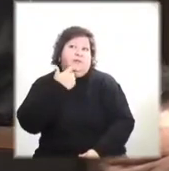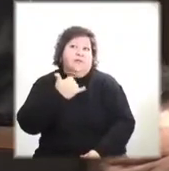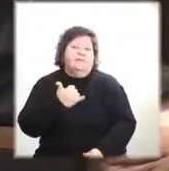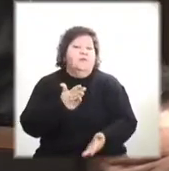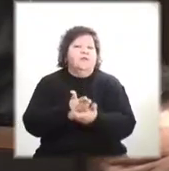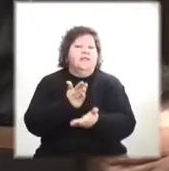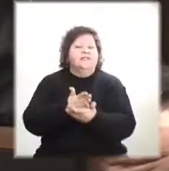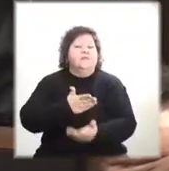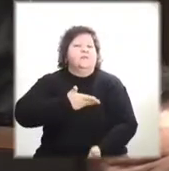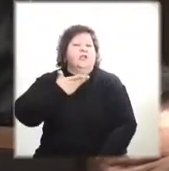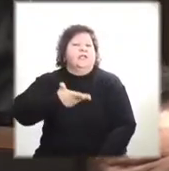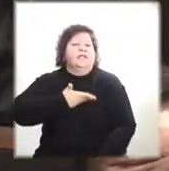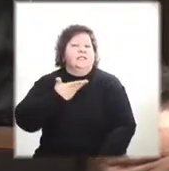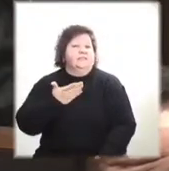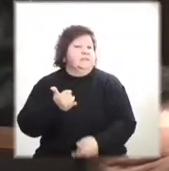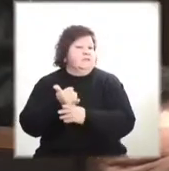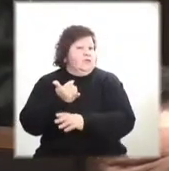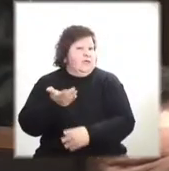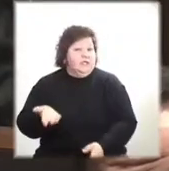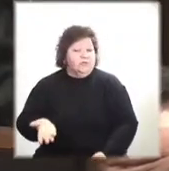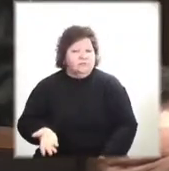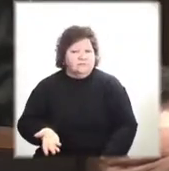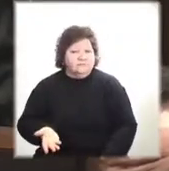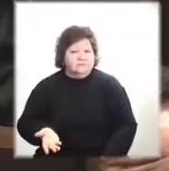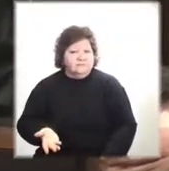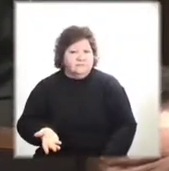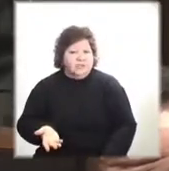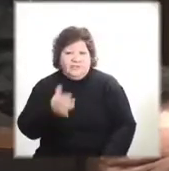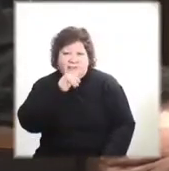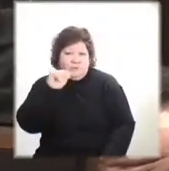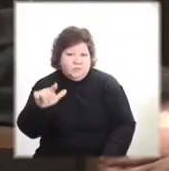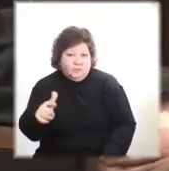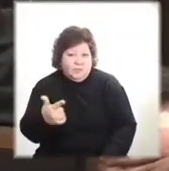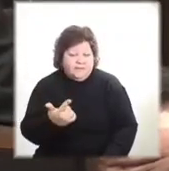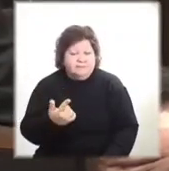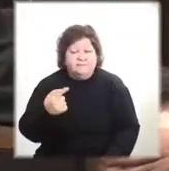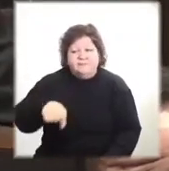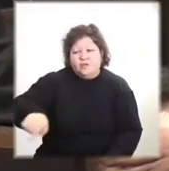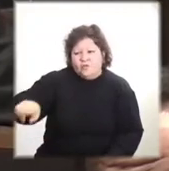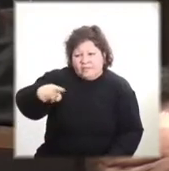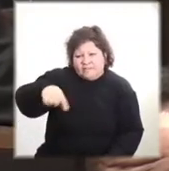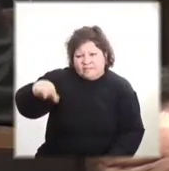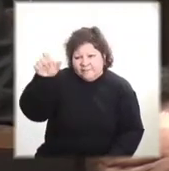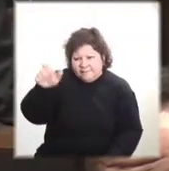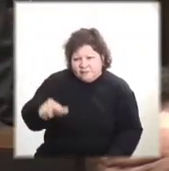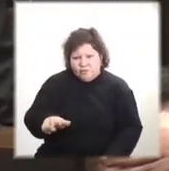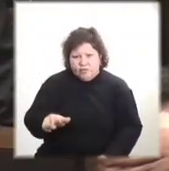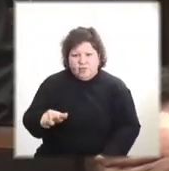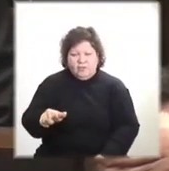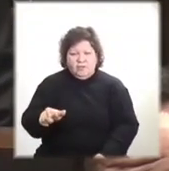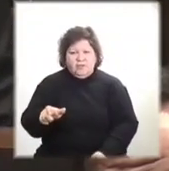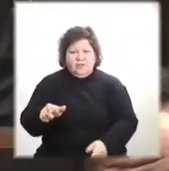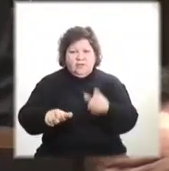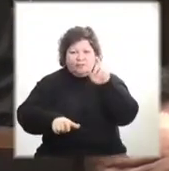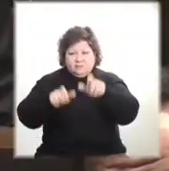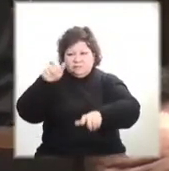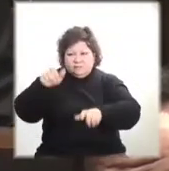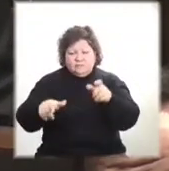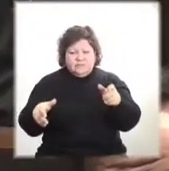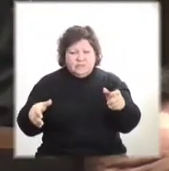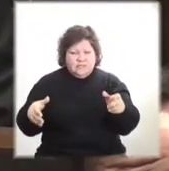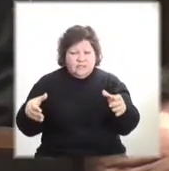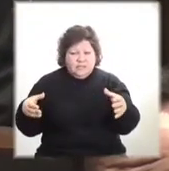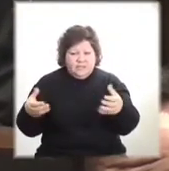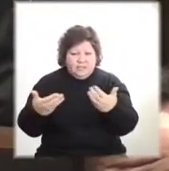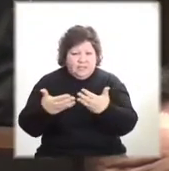que se equivocaron. Ahora, ¿yo voy a pensar que esas personas dignas que integran esa comisión se equivocaron